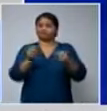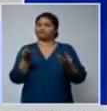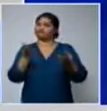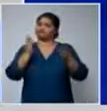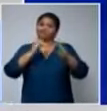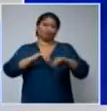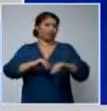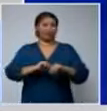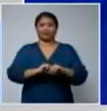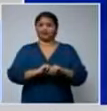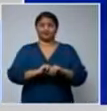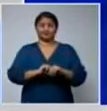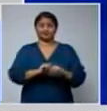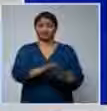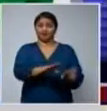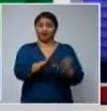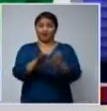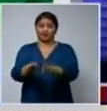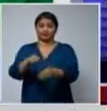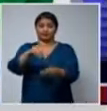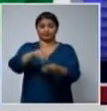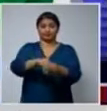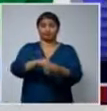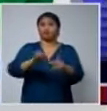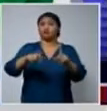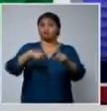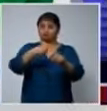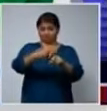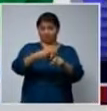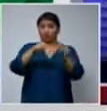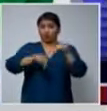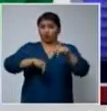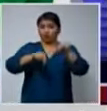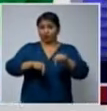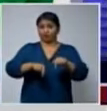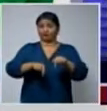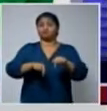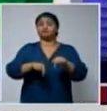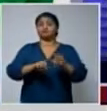De los 727 pacientes diagnosticados ayer,